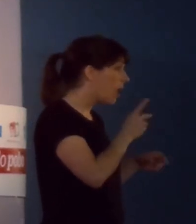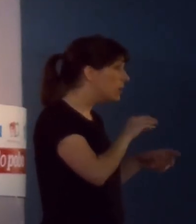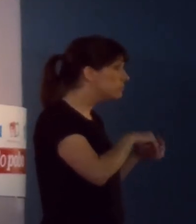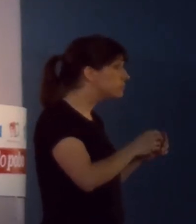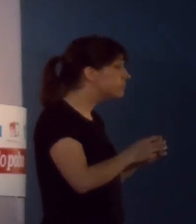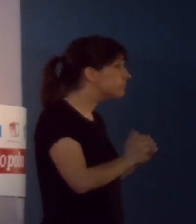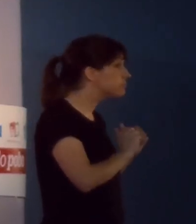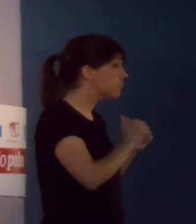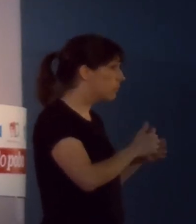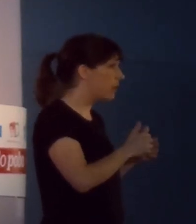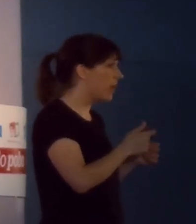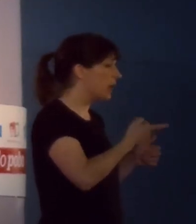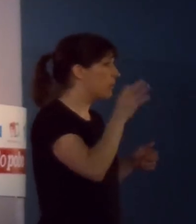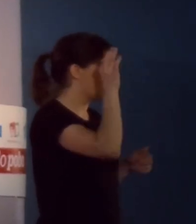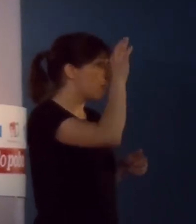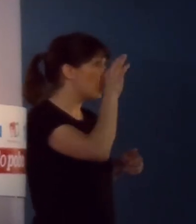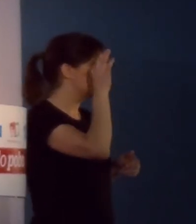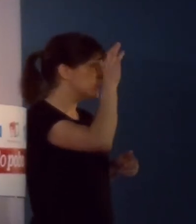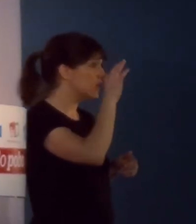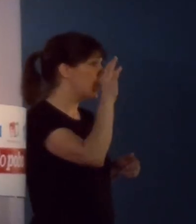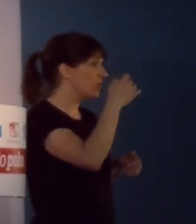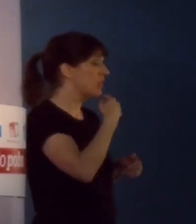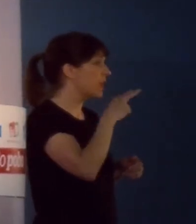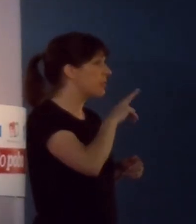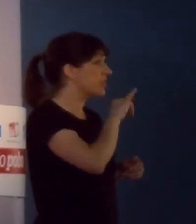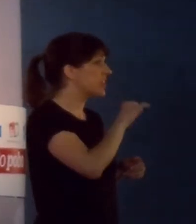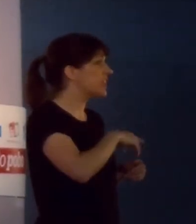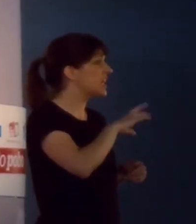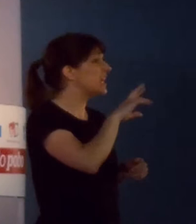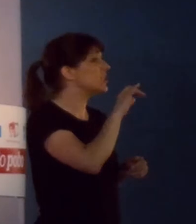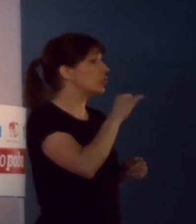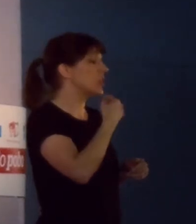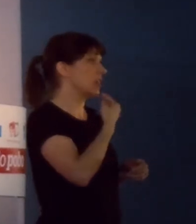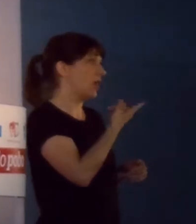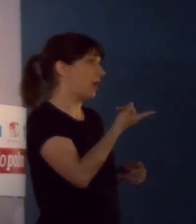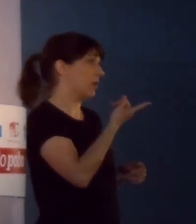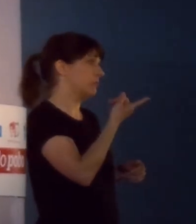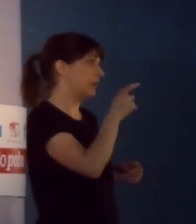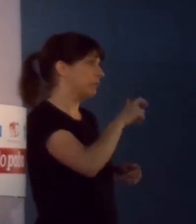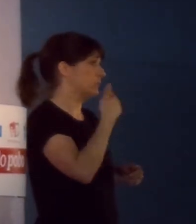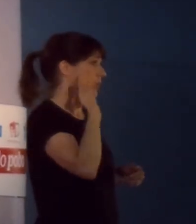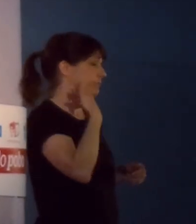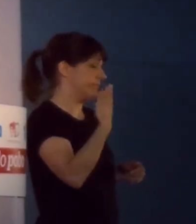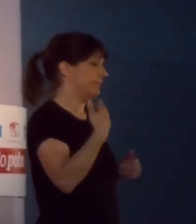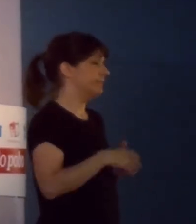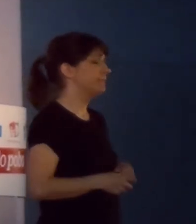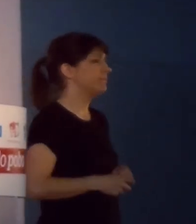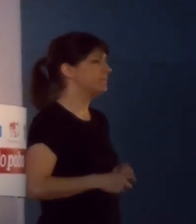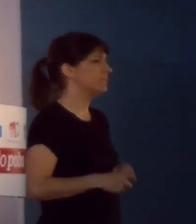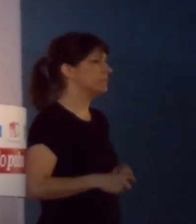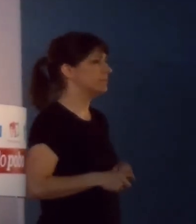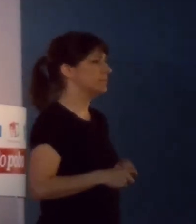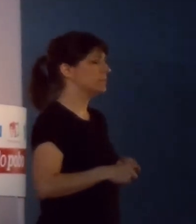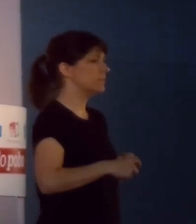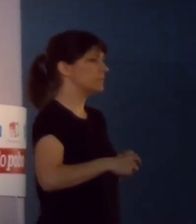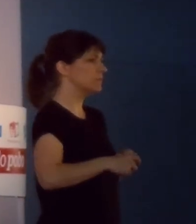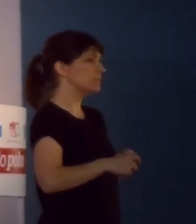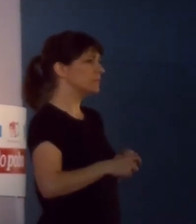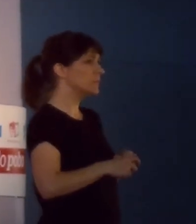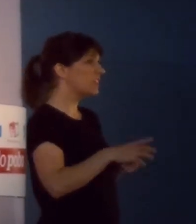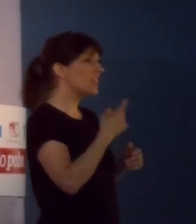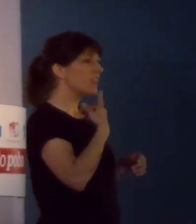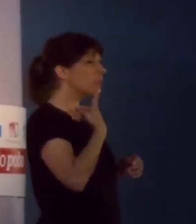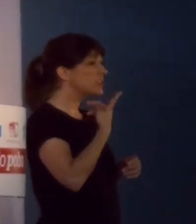aplicándolle aquilo que Castelao dixera de Vicente Risco cando Risco era alguén, pero non o vou repetir. Cando o mercado